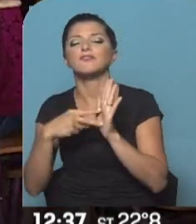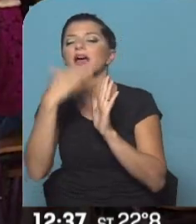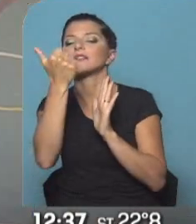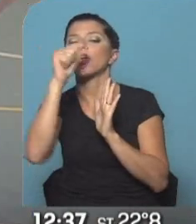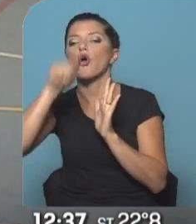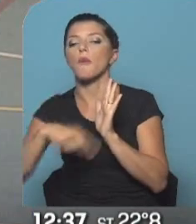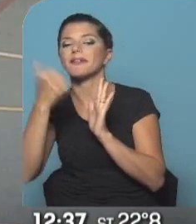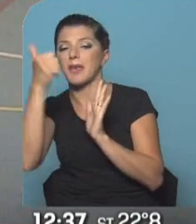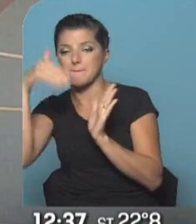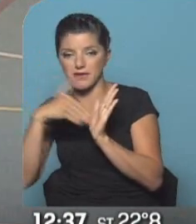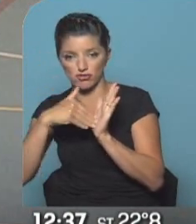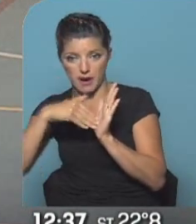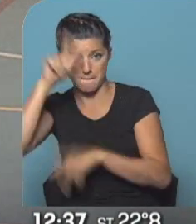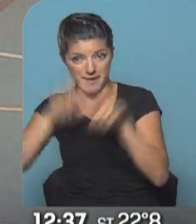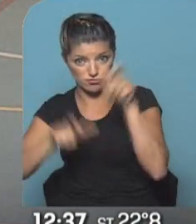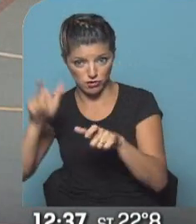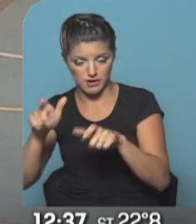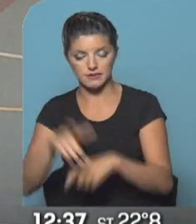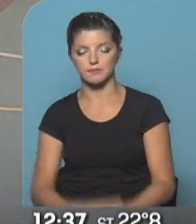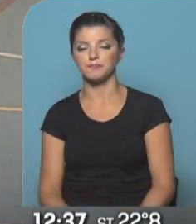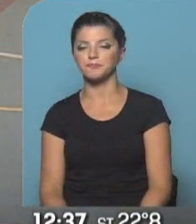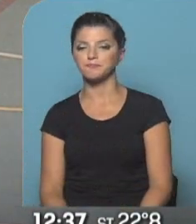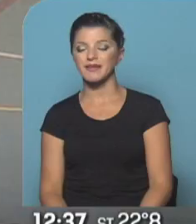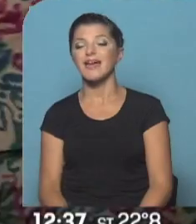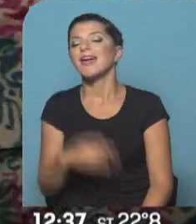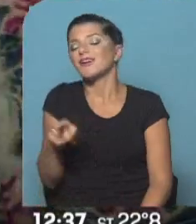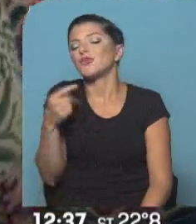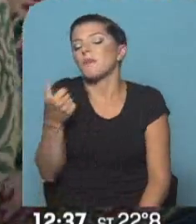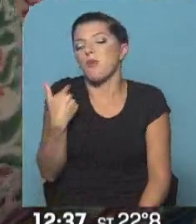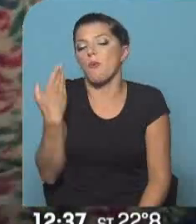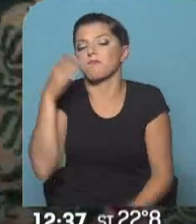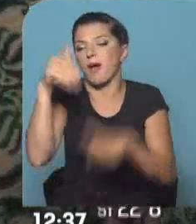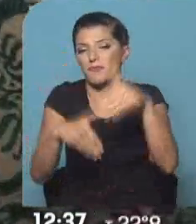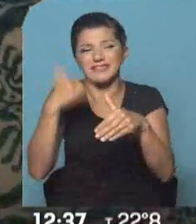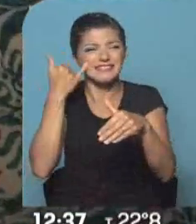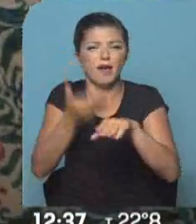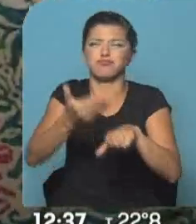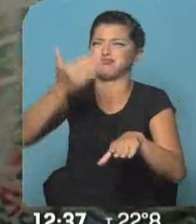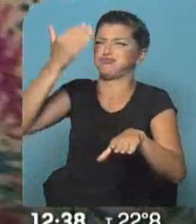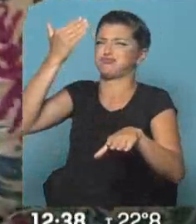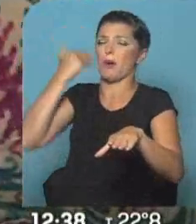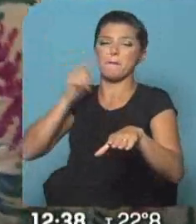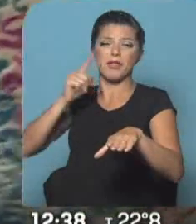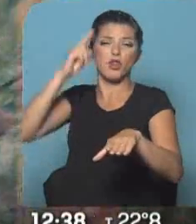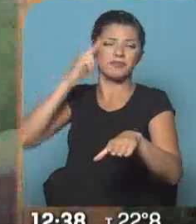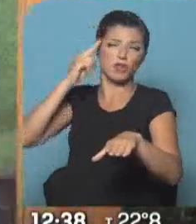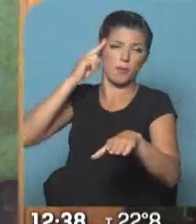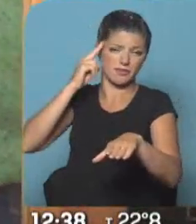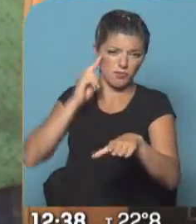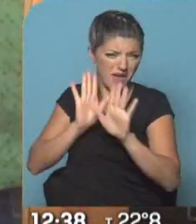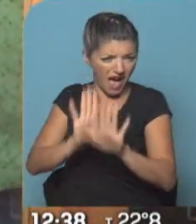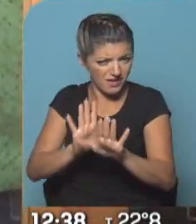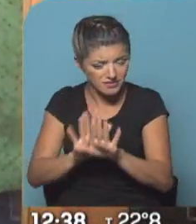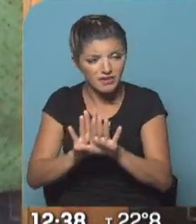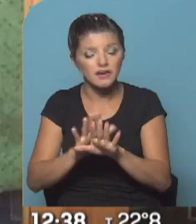ciudadanos. La baja participación electoral es un fenómeno que se observa en Chile desde 1999. El país tiene